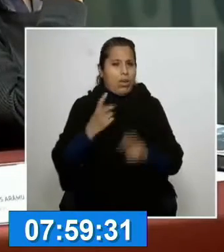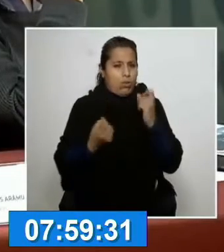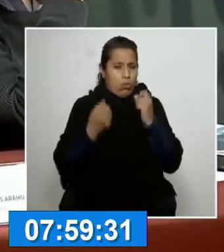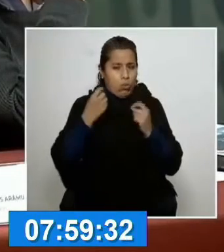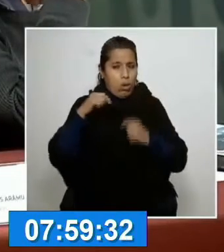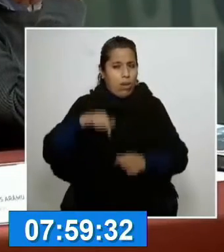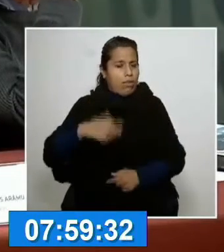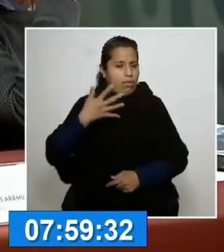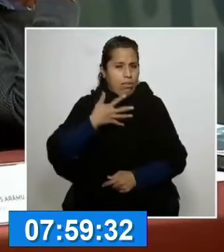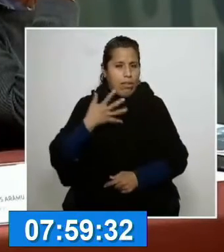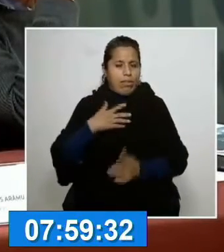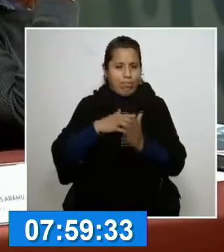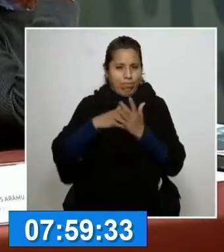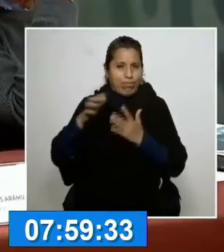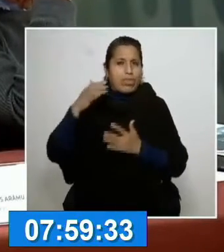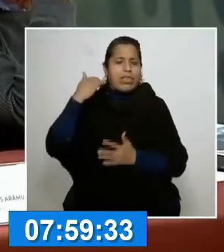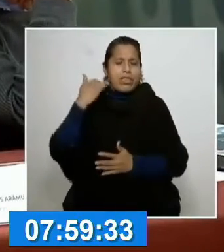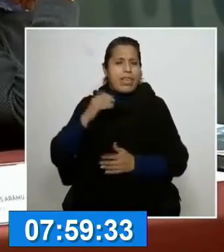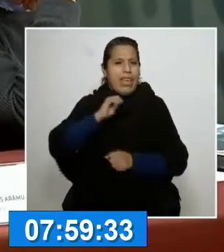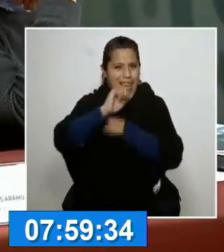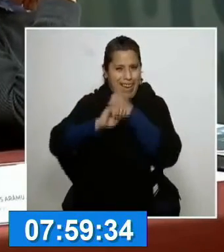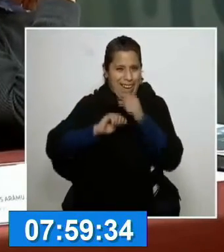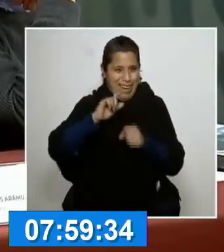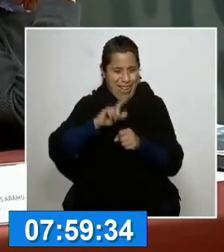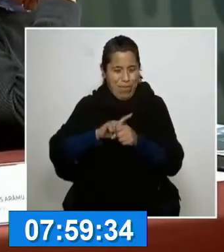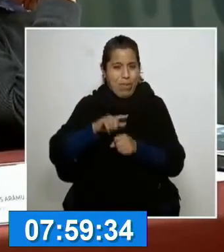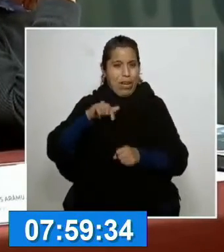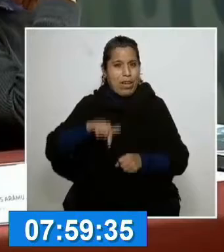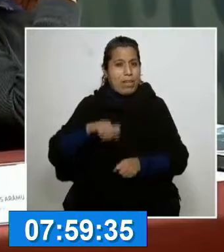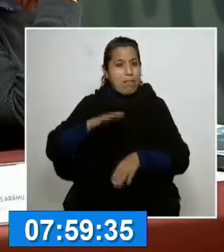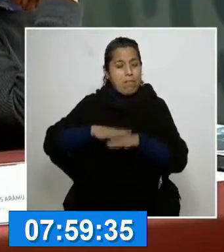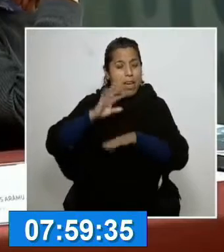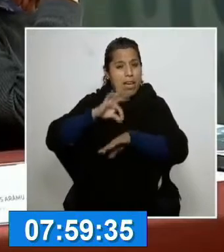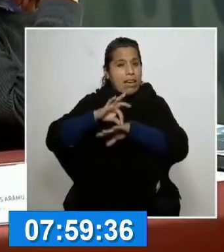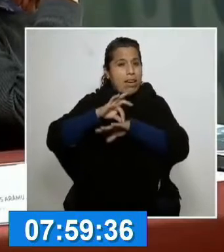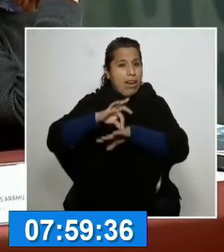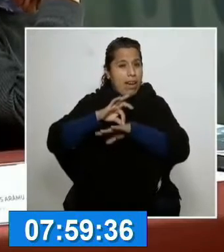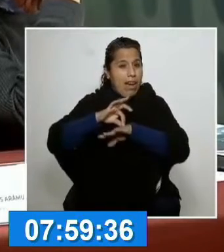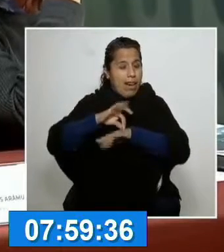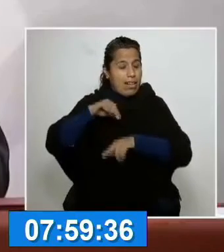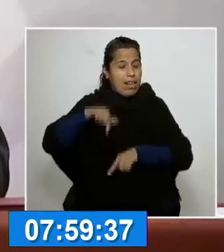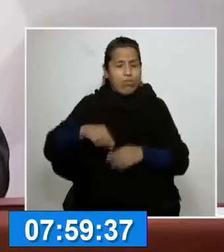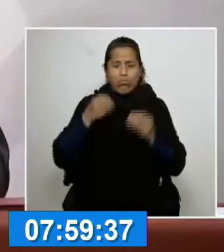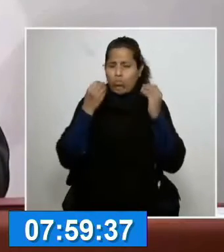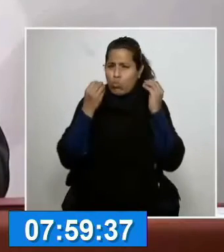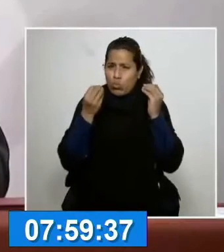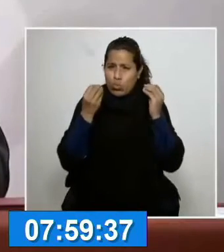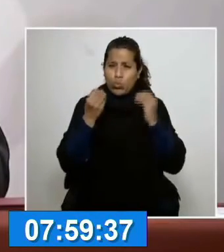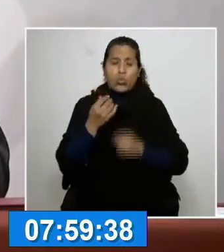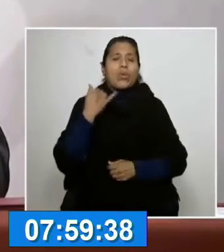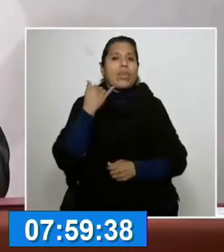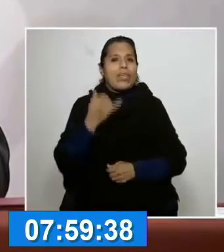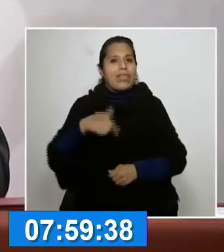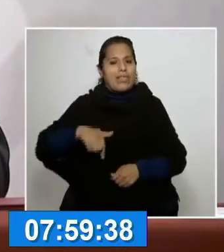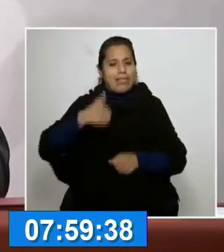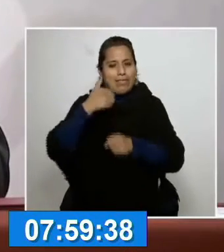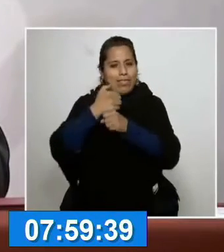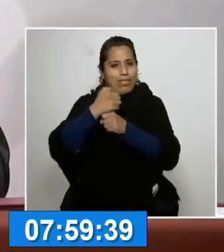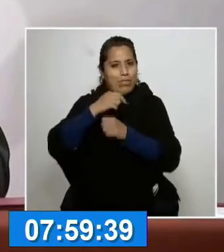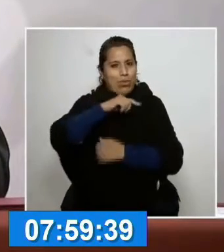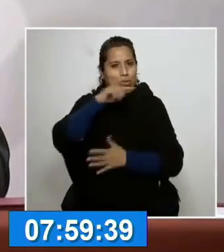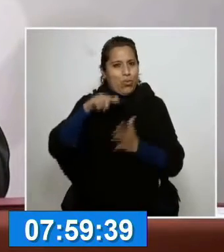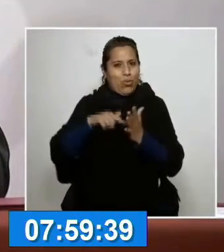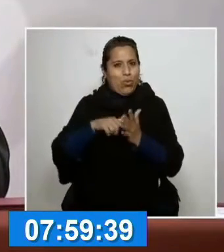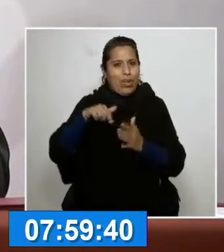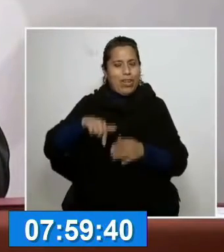fecha se han adquirido 10.000 toneladas de frijol con el nuevo precio de garantía de 16.000 pesos por tonelada